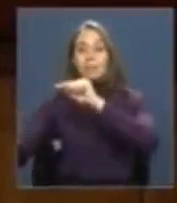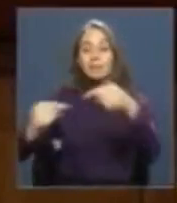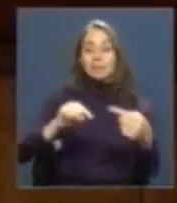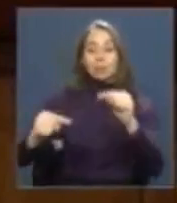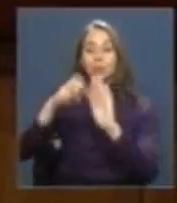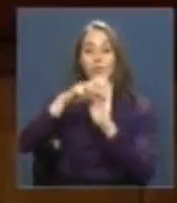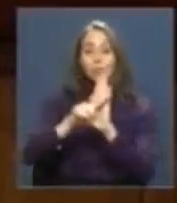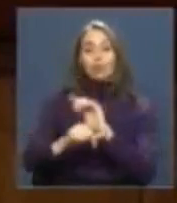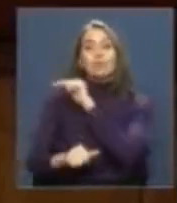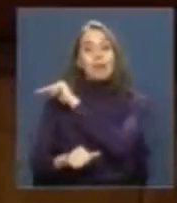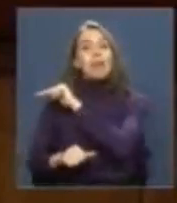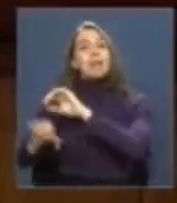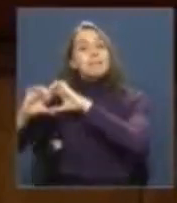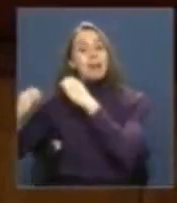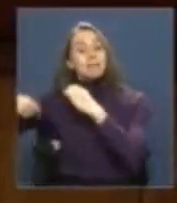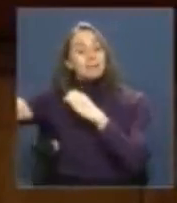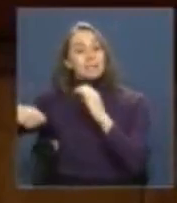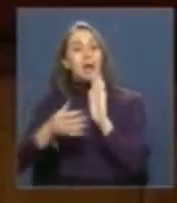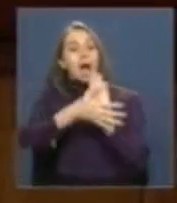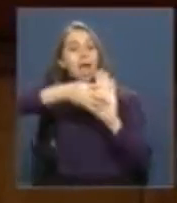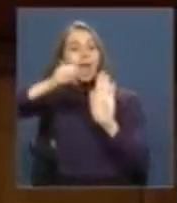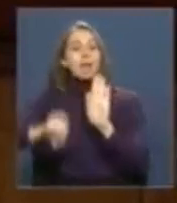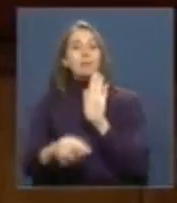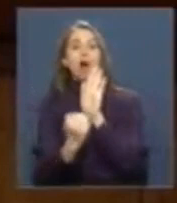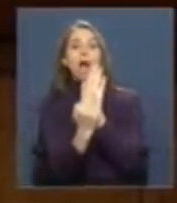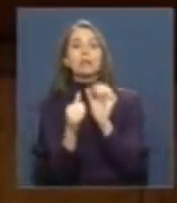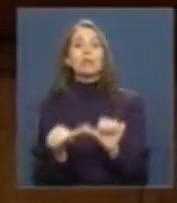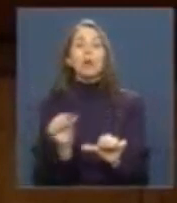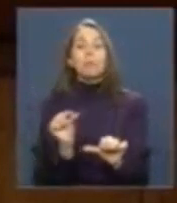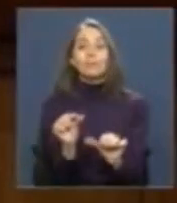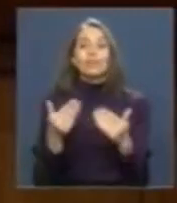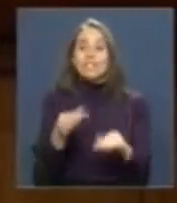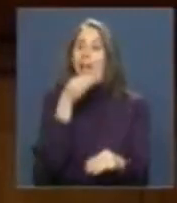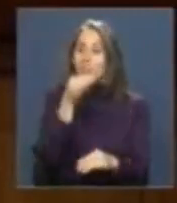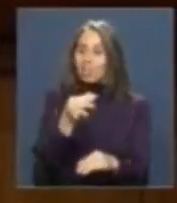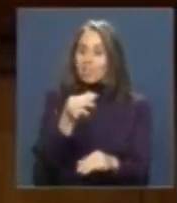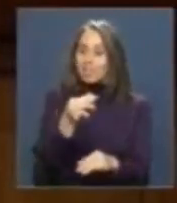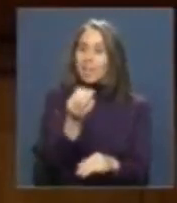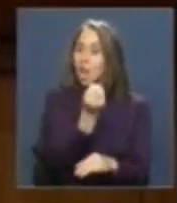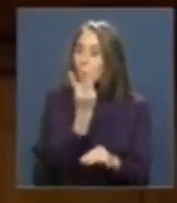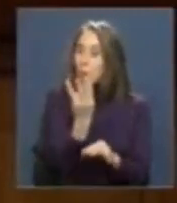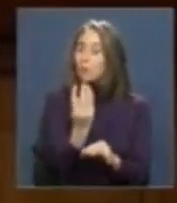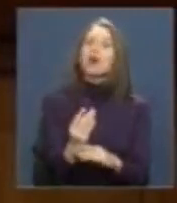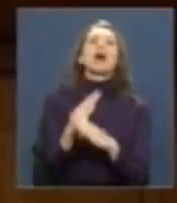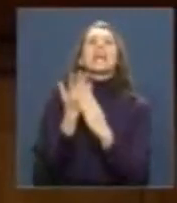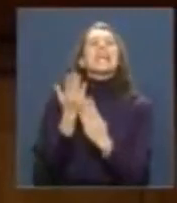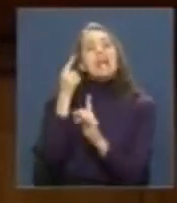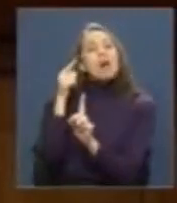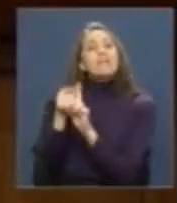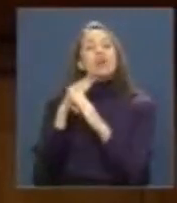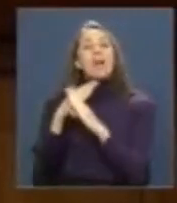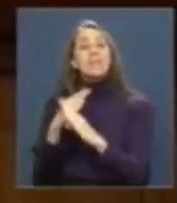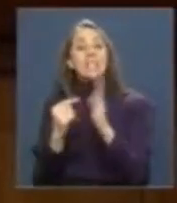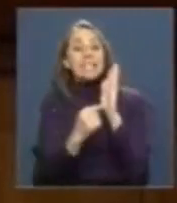se eliminó la disposición transitoria ya señalada que buscaba evitar los efectos sin actos de la norma